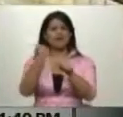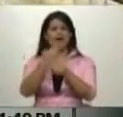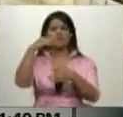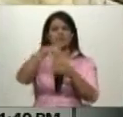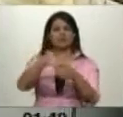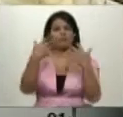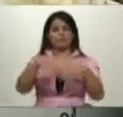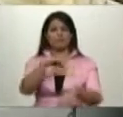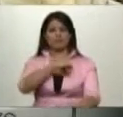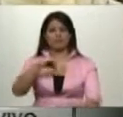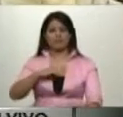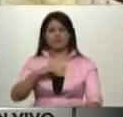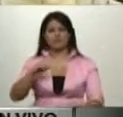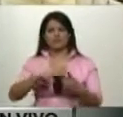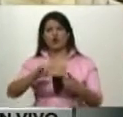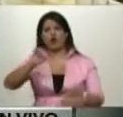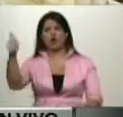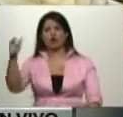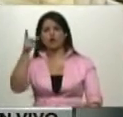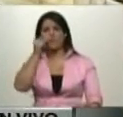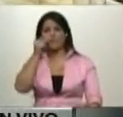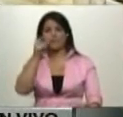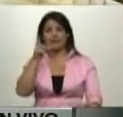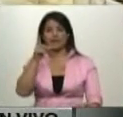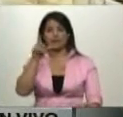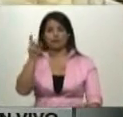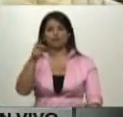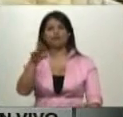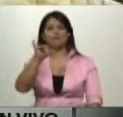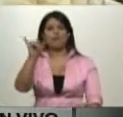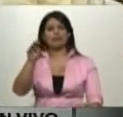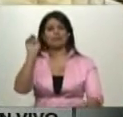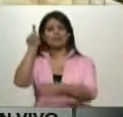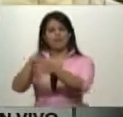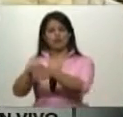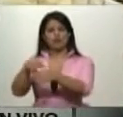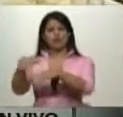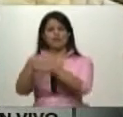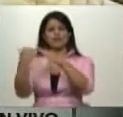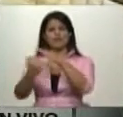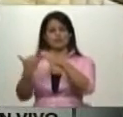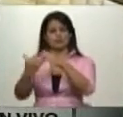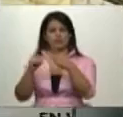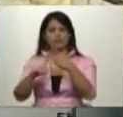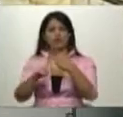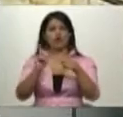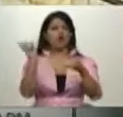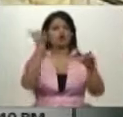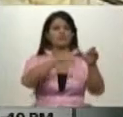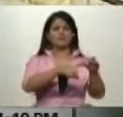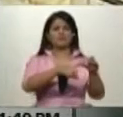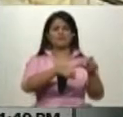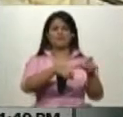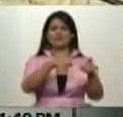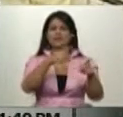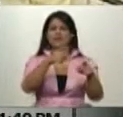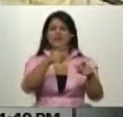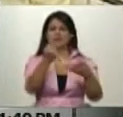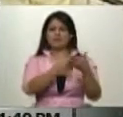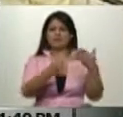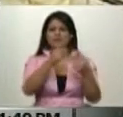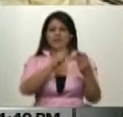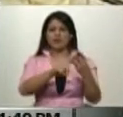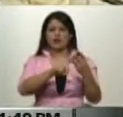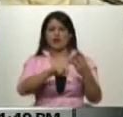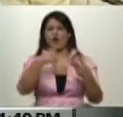está Diva Guzmán, del INTI. Está Jesús Longa, de Grafiplástica. Carla Van Stralen, de